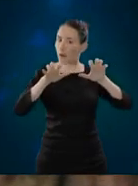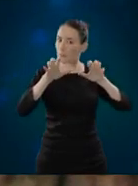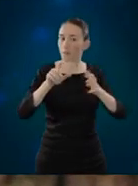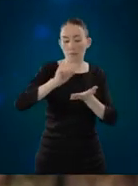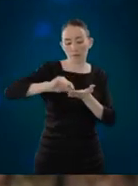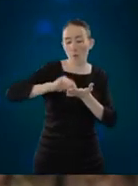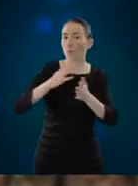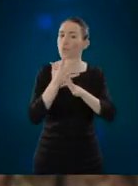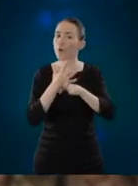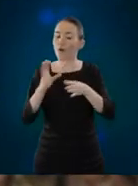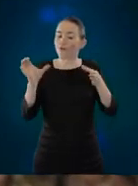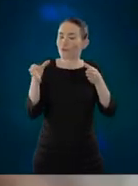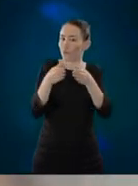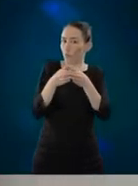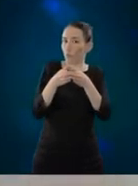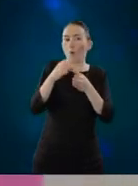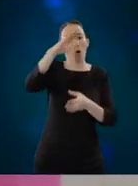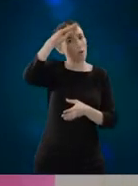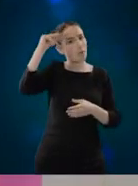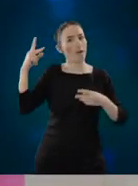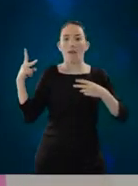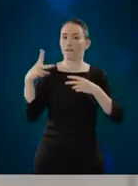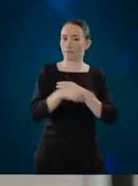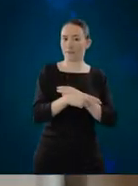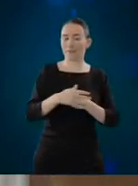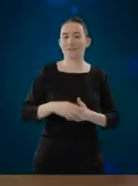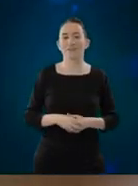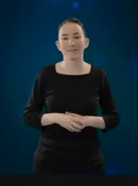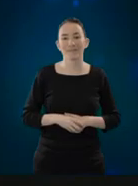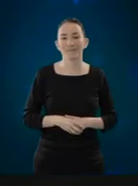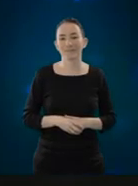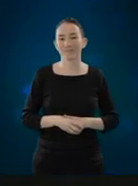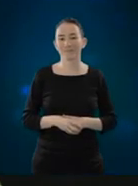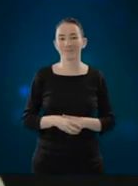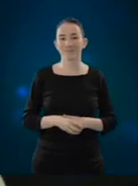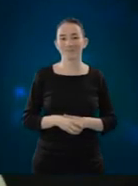con juegos y ejercicios en grupo para que no se les olvide nada.